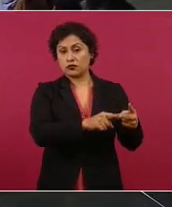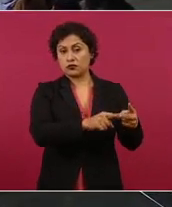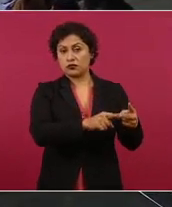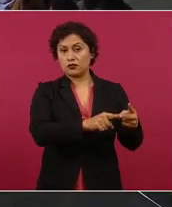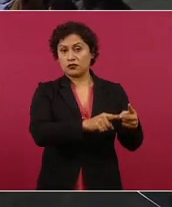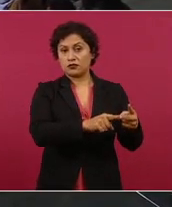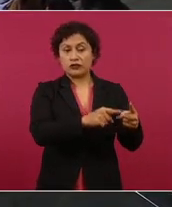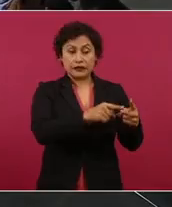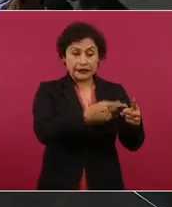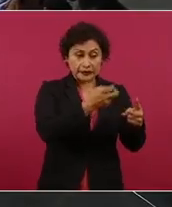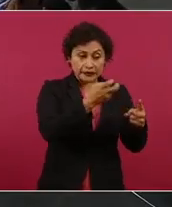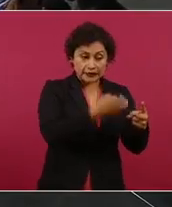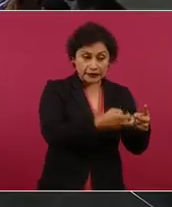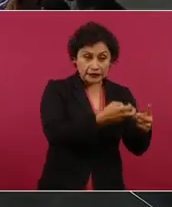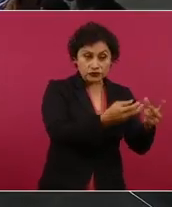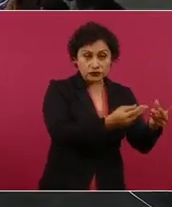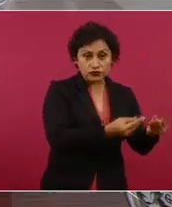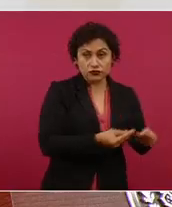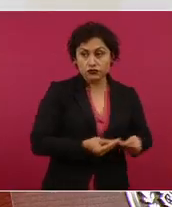distribuir esos alimentos